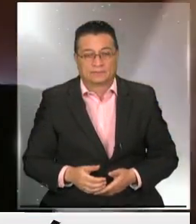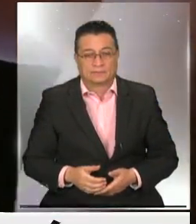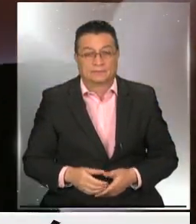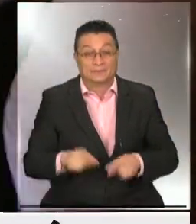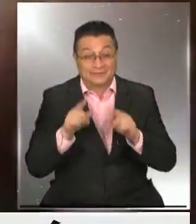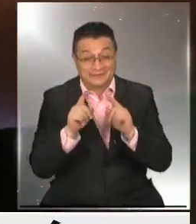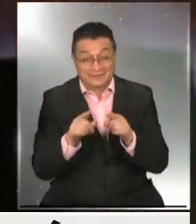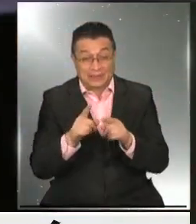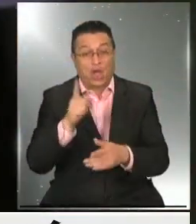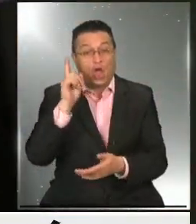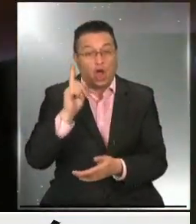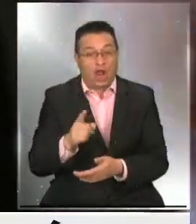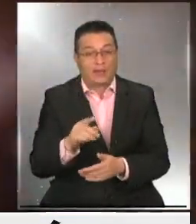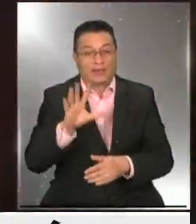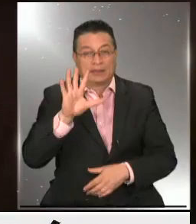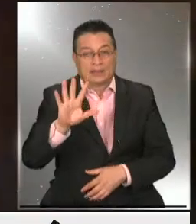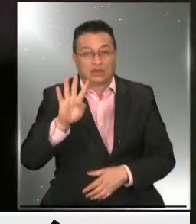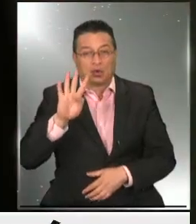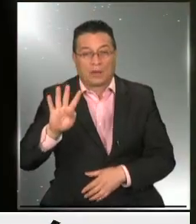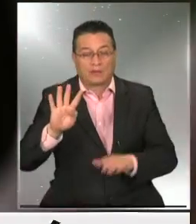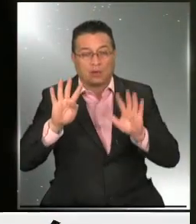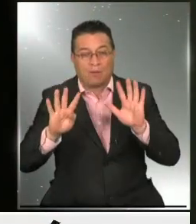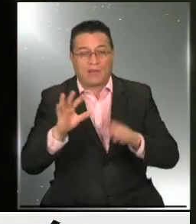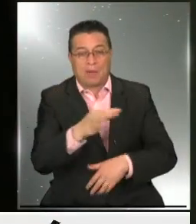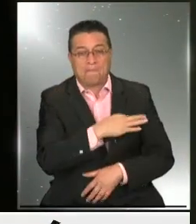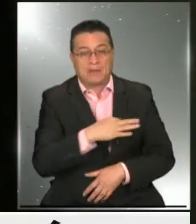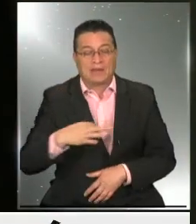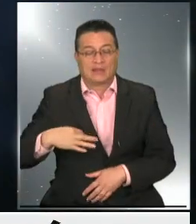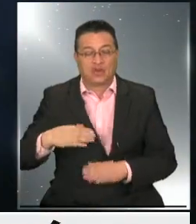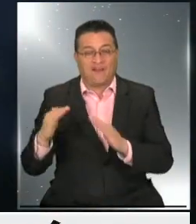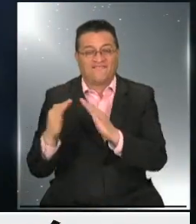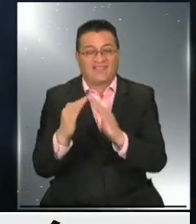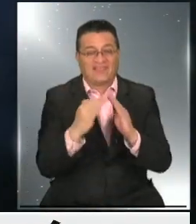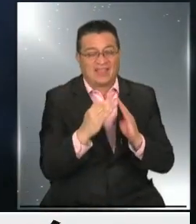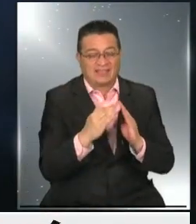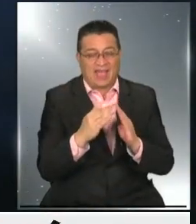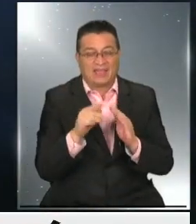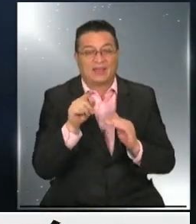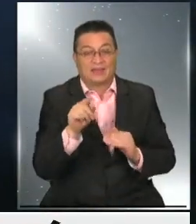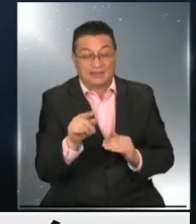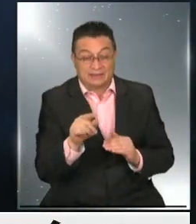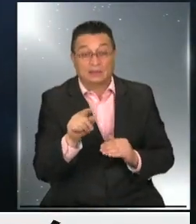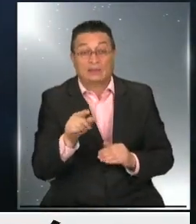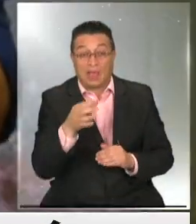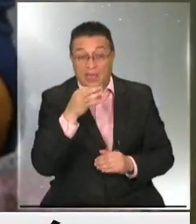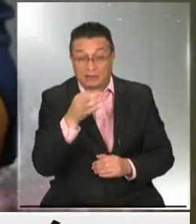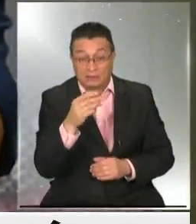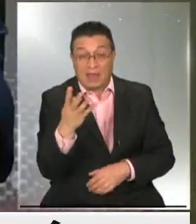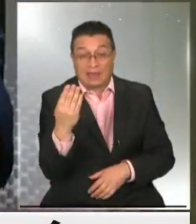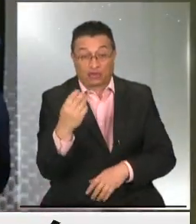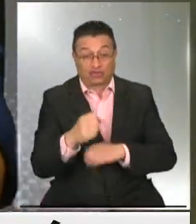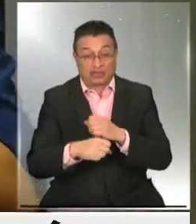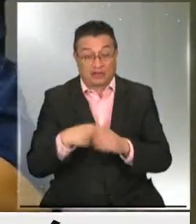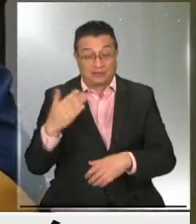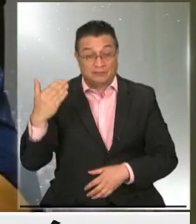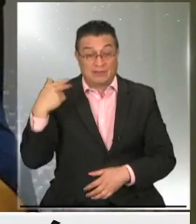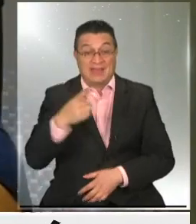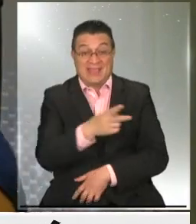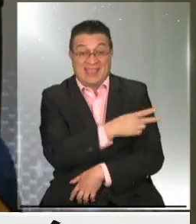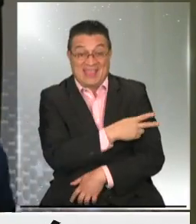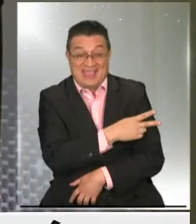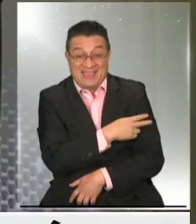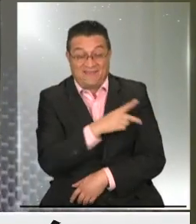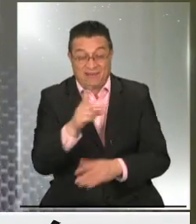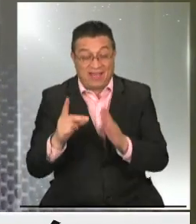Esta es la Orden 549 del Ministerio de Vivienda y Urbanismo. En ella, hace 14 años, el jefe de División